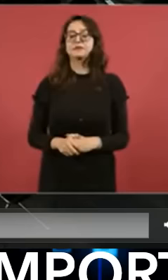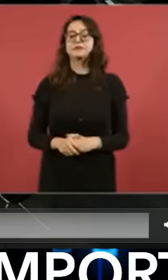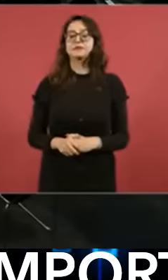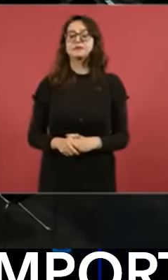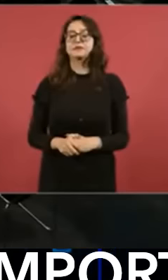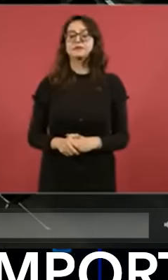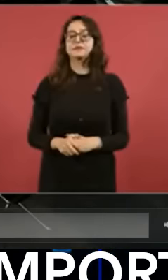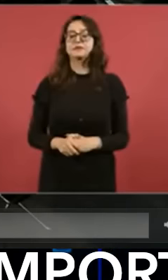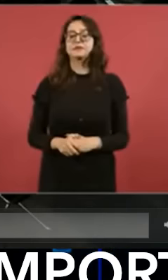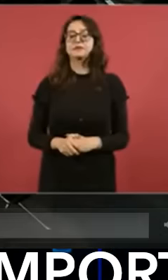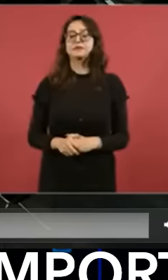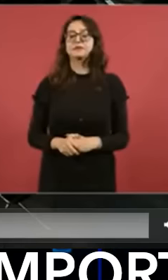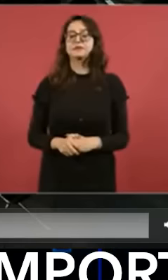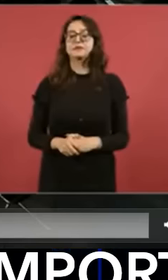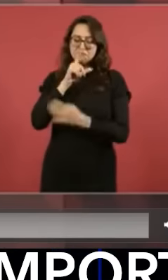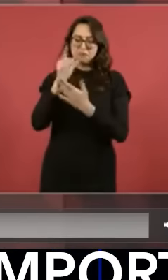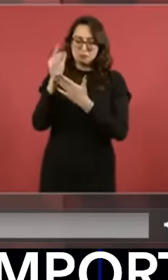día de hoy.